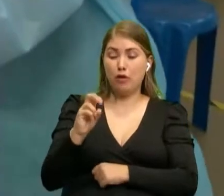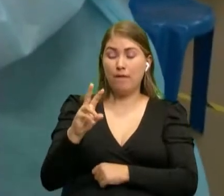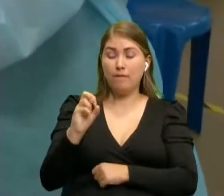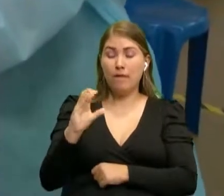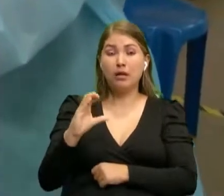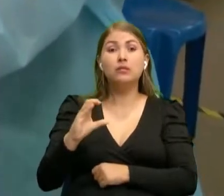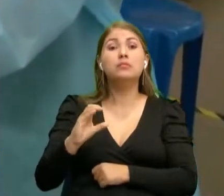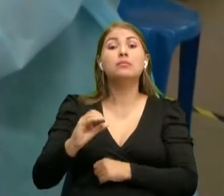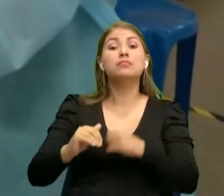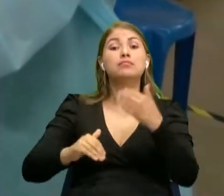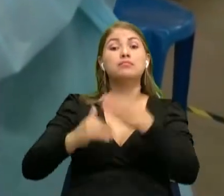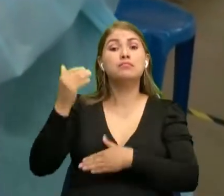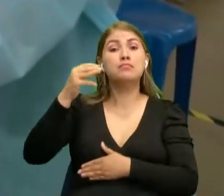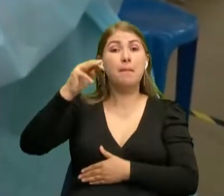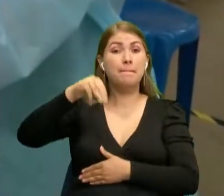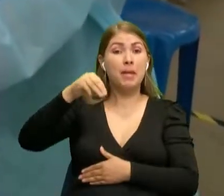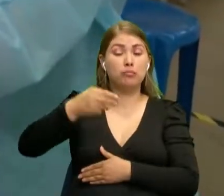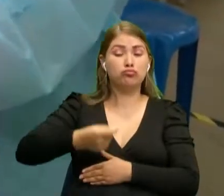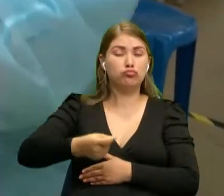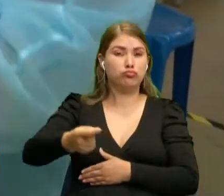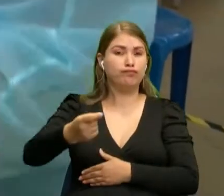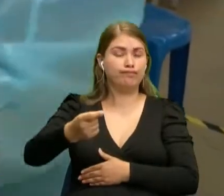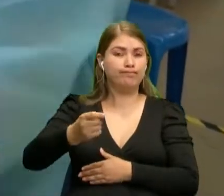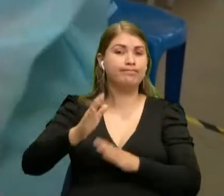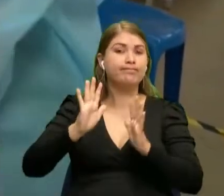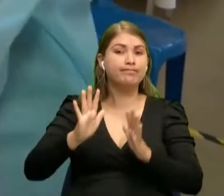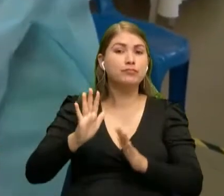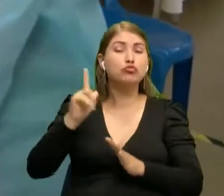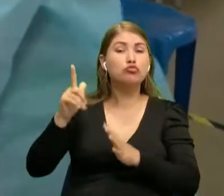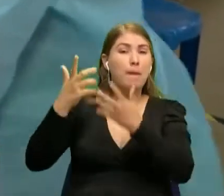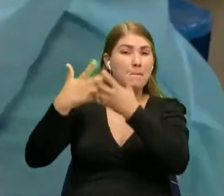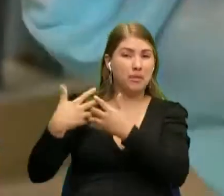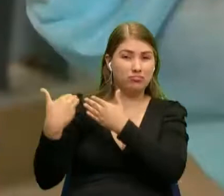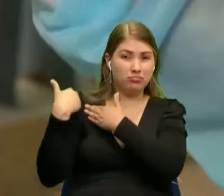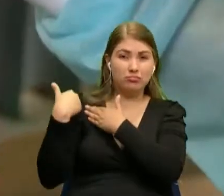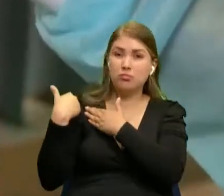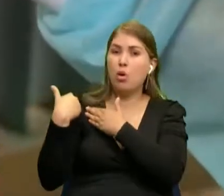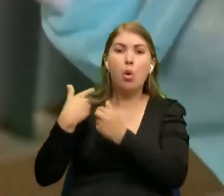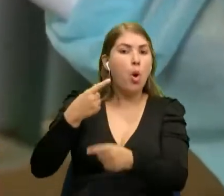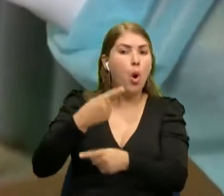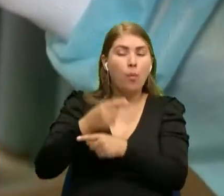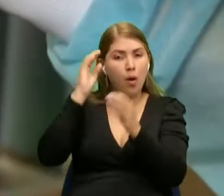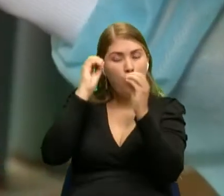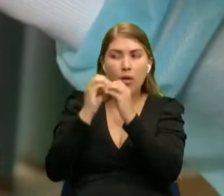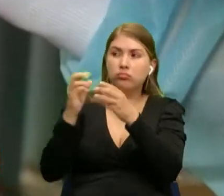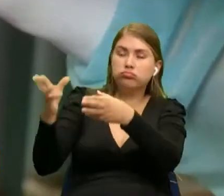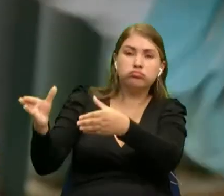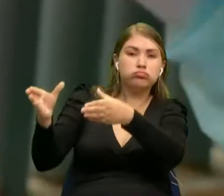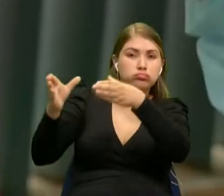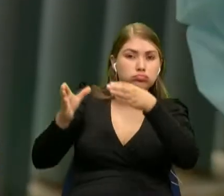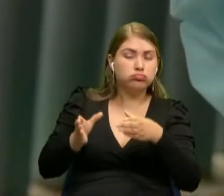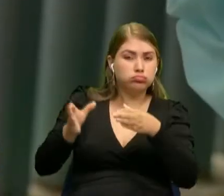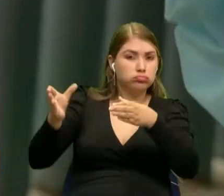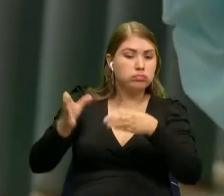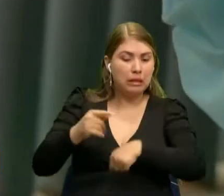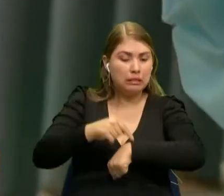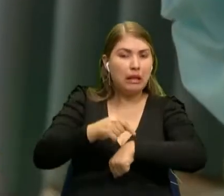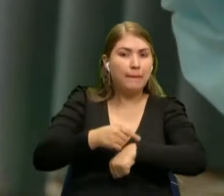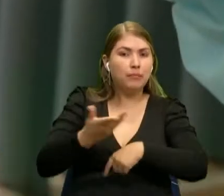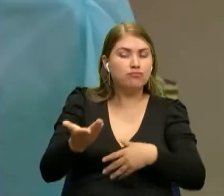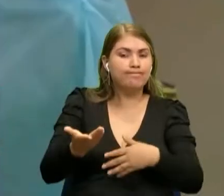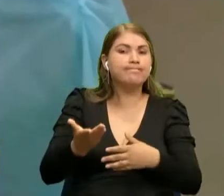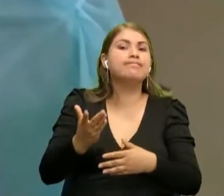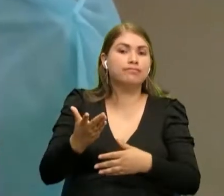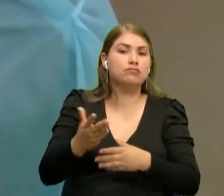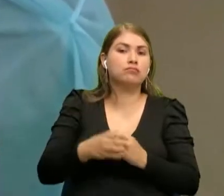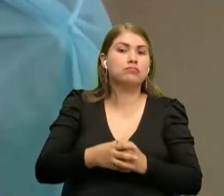martes en el área metropolitana de Bucaramanga, pues la farmacéutica no ha cumplido con la entrega de los biológicos a tiempo. Así